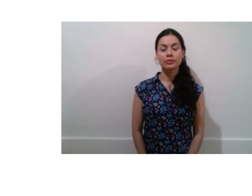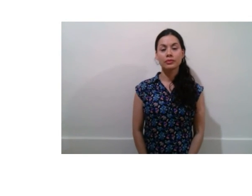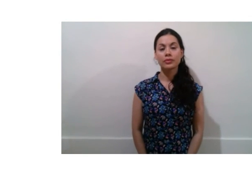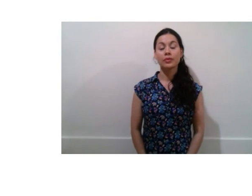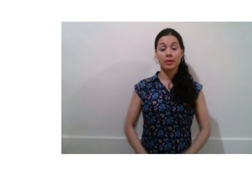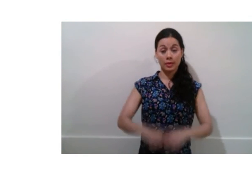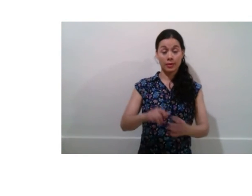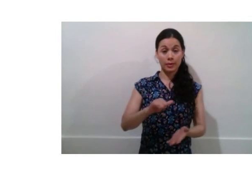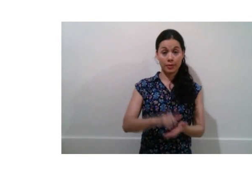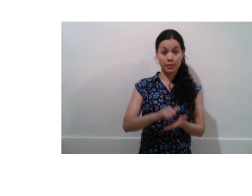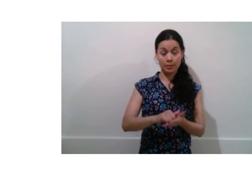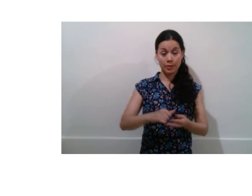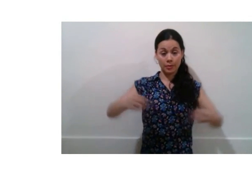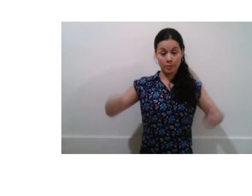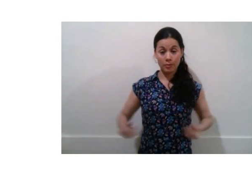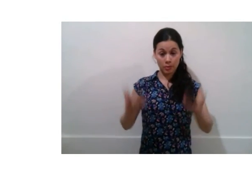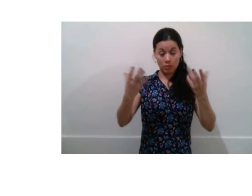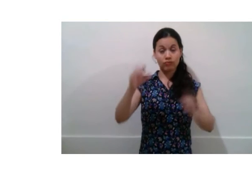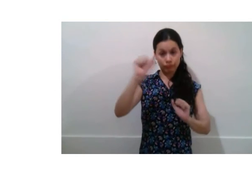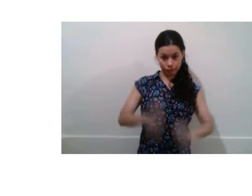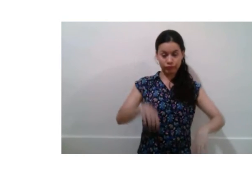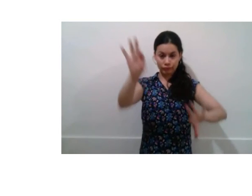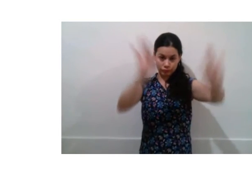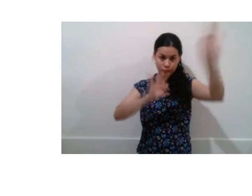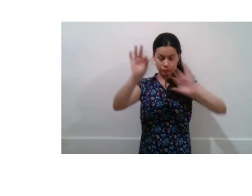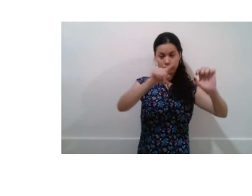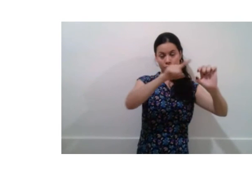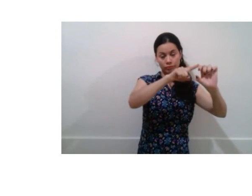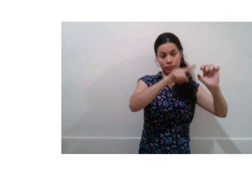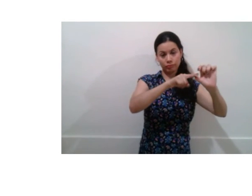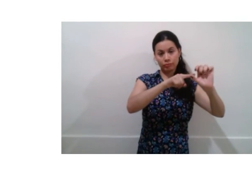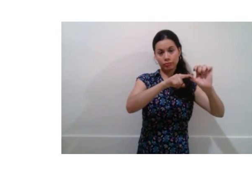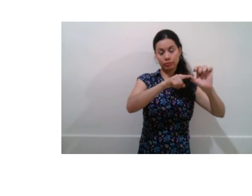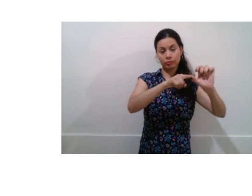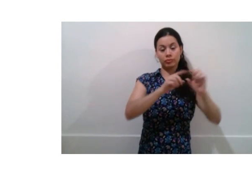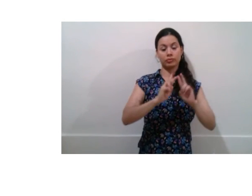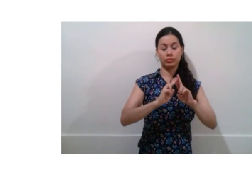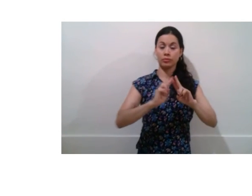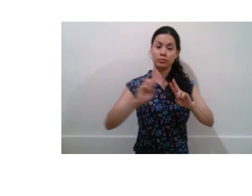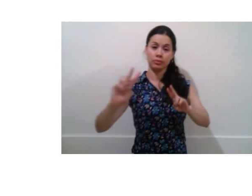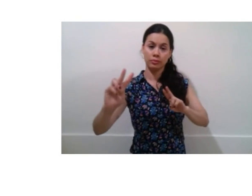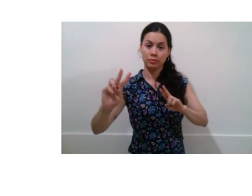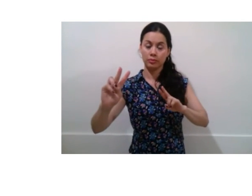Este valor lo reemplazamos en la ecuación de la velocidad,